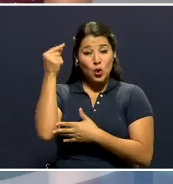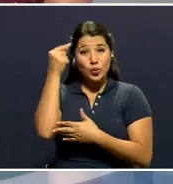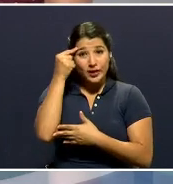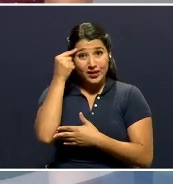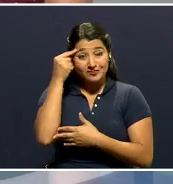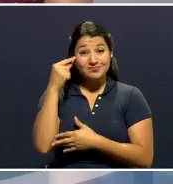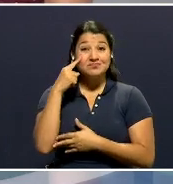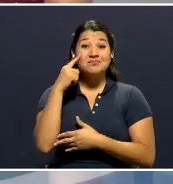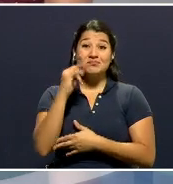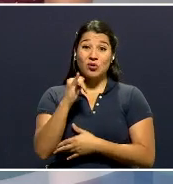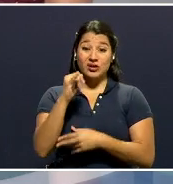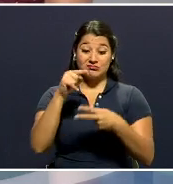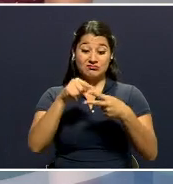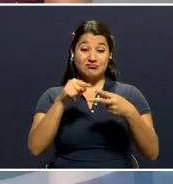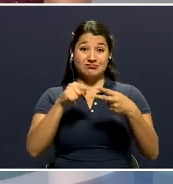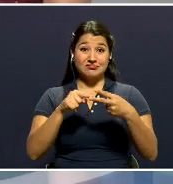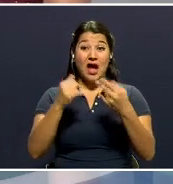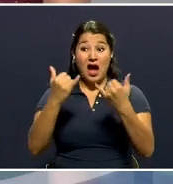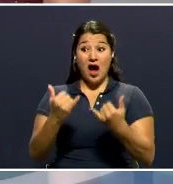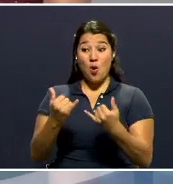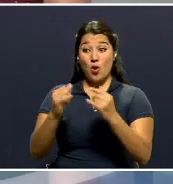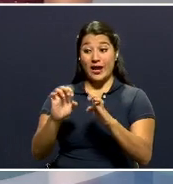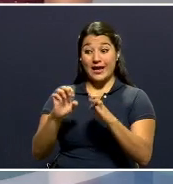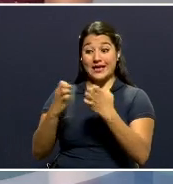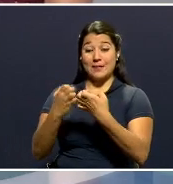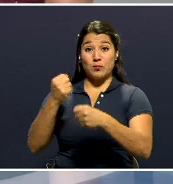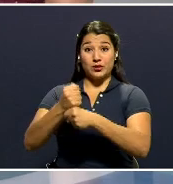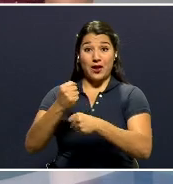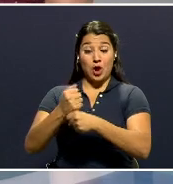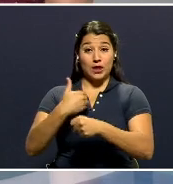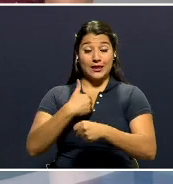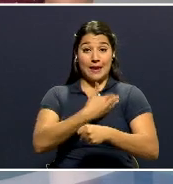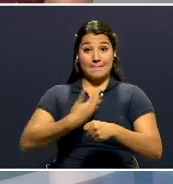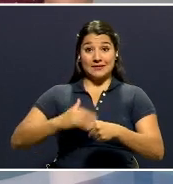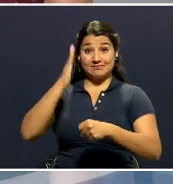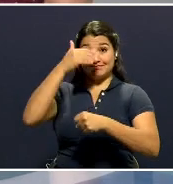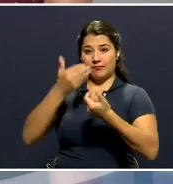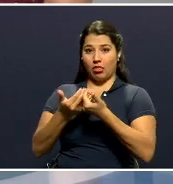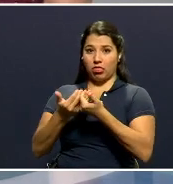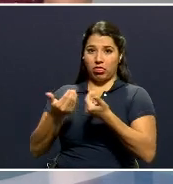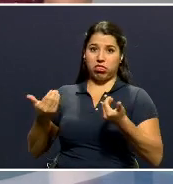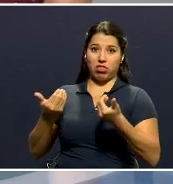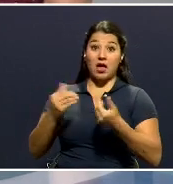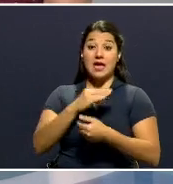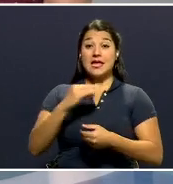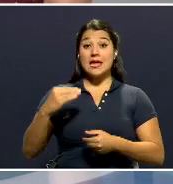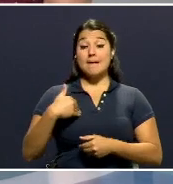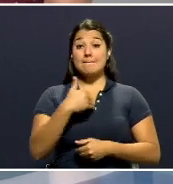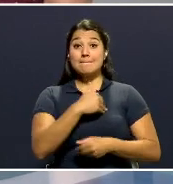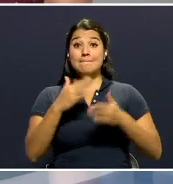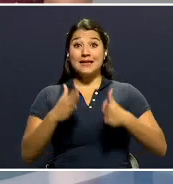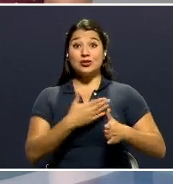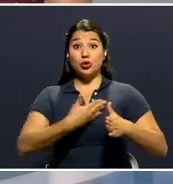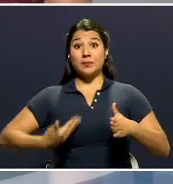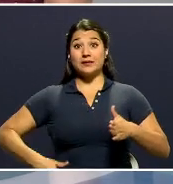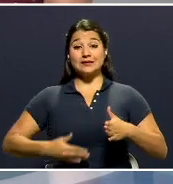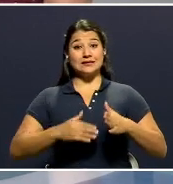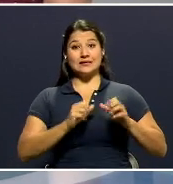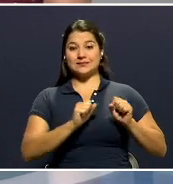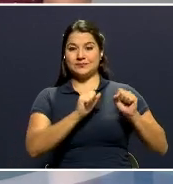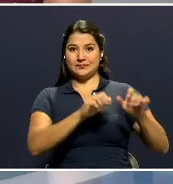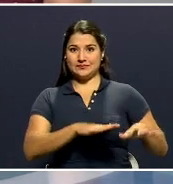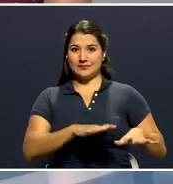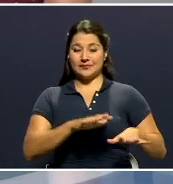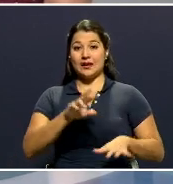fragmentar aún más al gabinete del presidente Carlos Alvarado, que pierde al ministro de la Presidencia, Víctor Morales